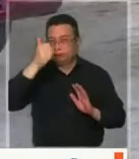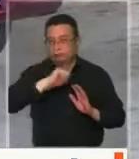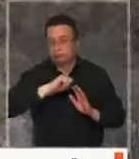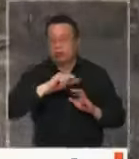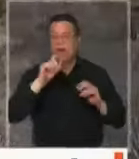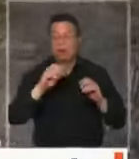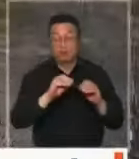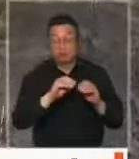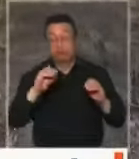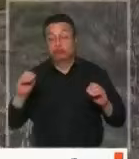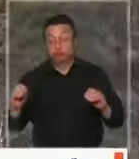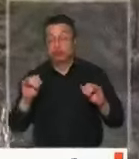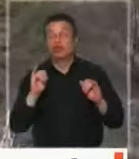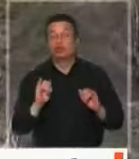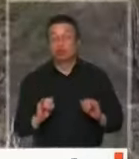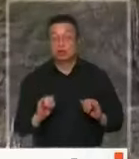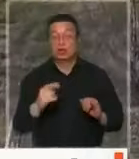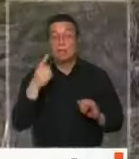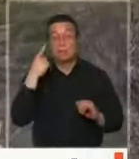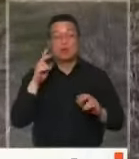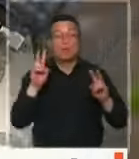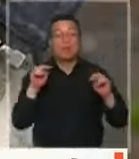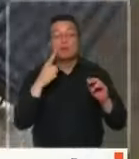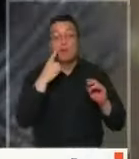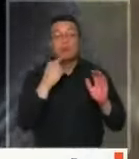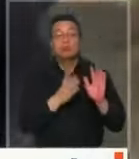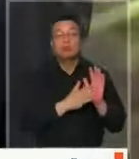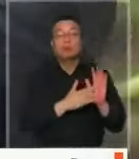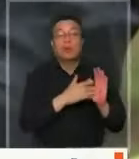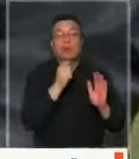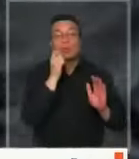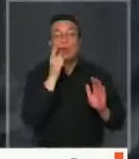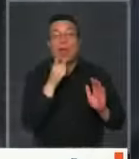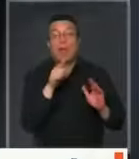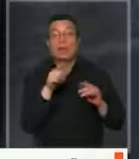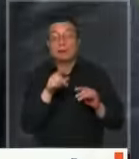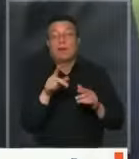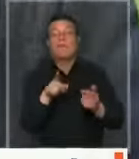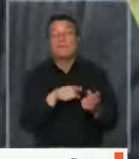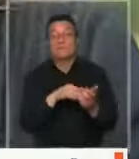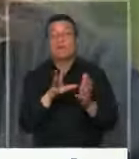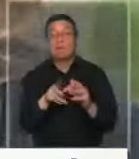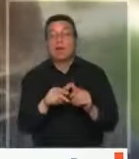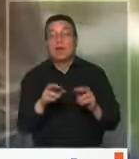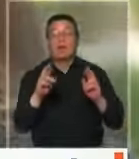extender, sí, pero con motivos fundados. Eso, espera la familia,